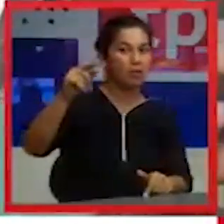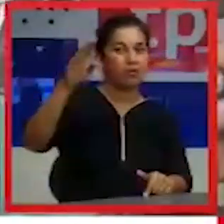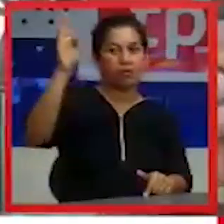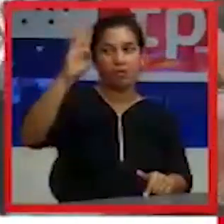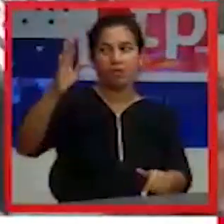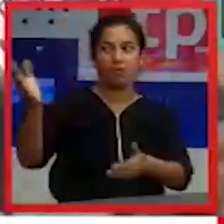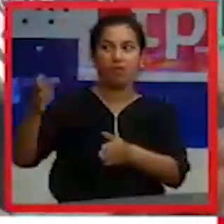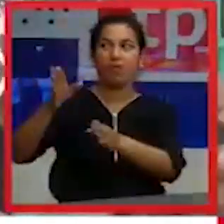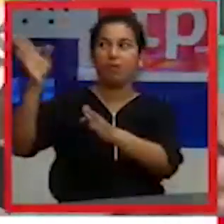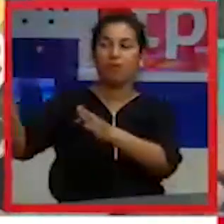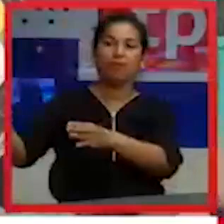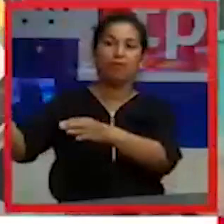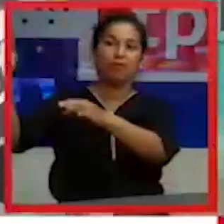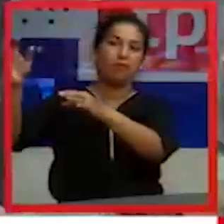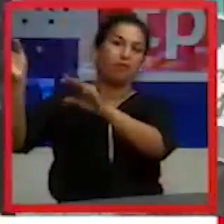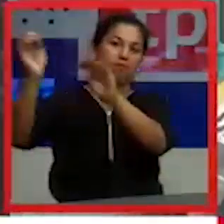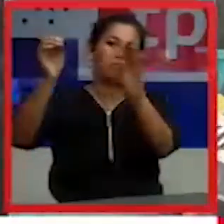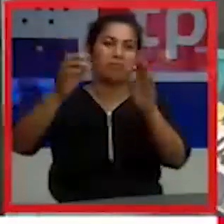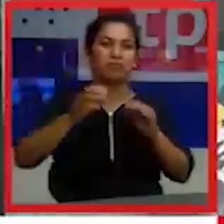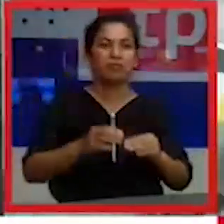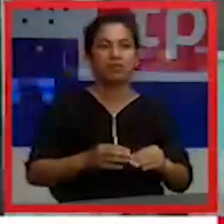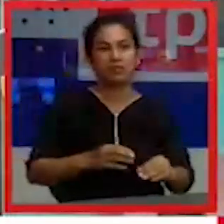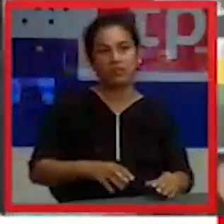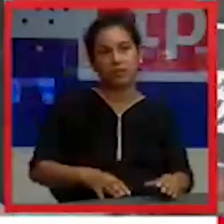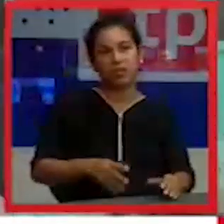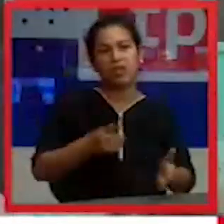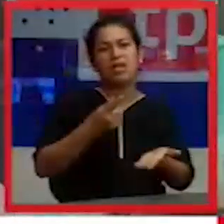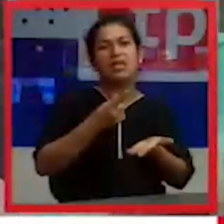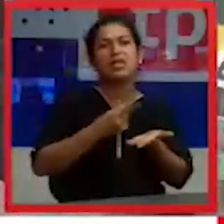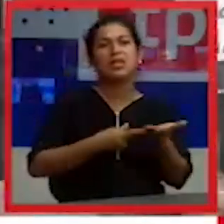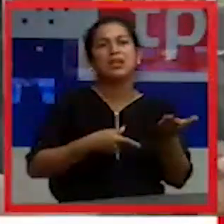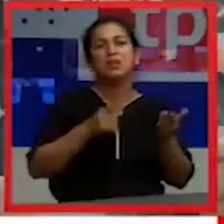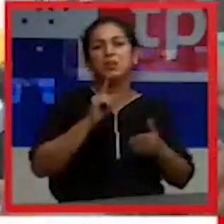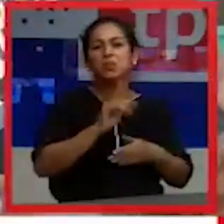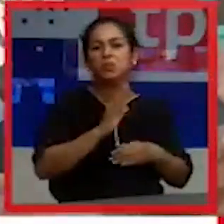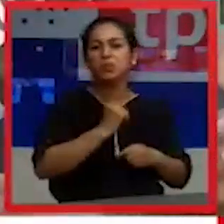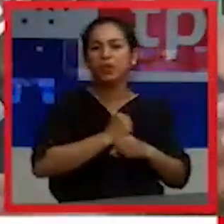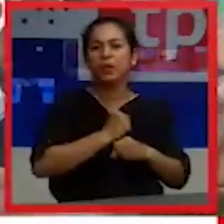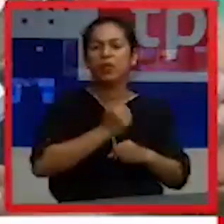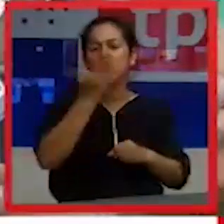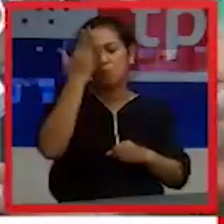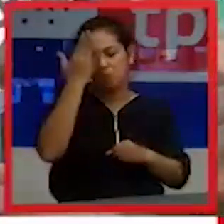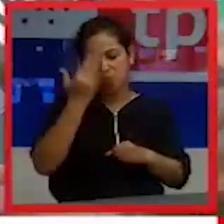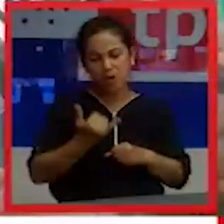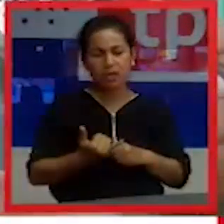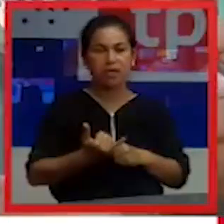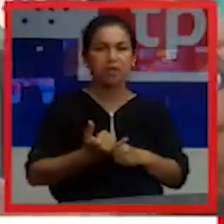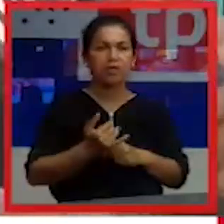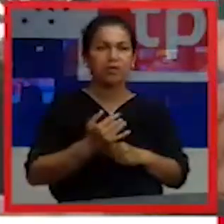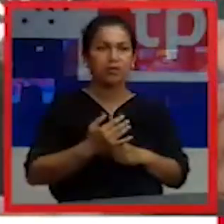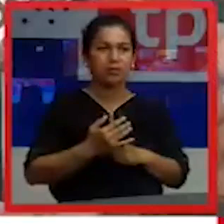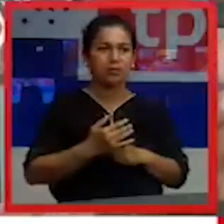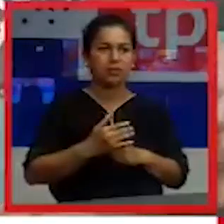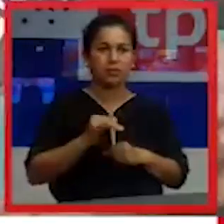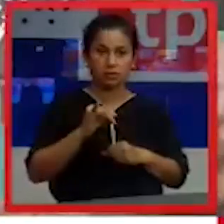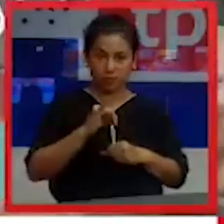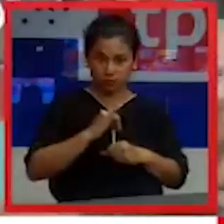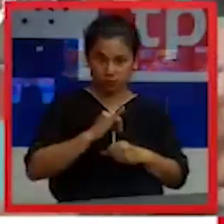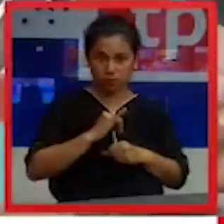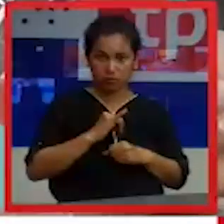frontera. ¿A qué se dedica usted? ¿Por qué cree que lo han involucrado con un comerciante? Mire, yo me dedico,